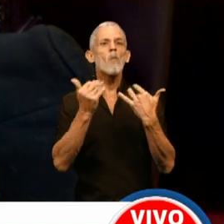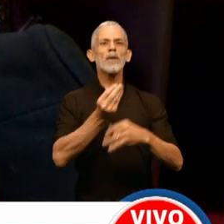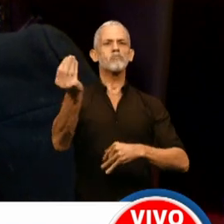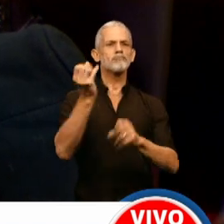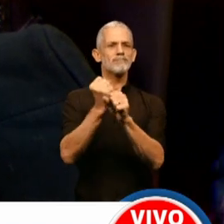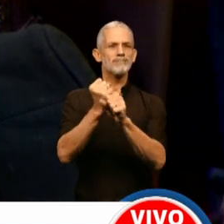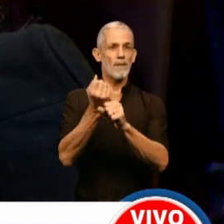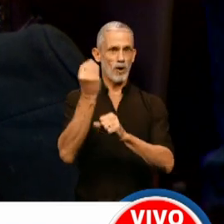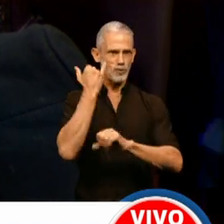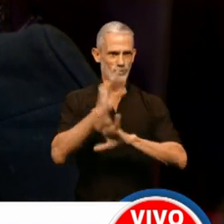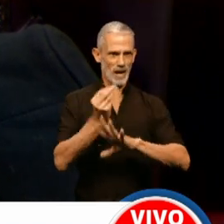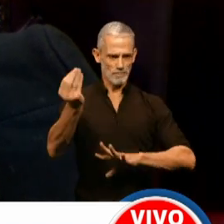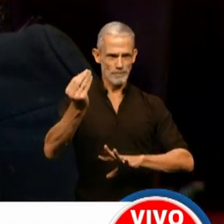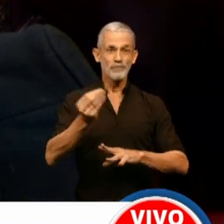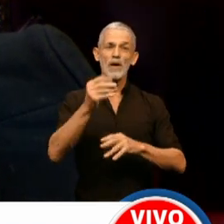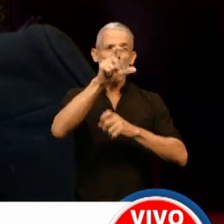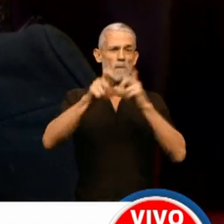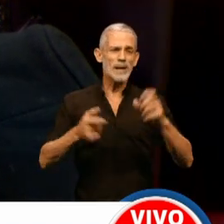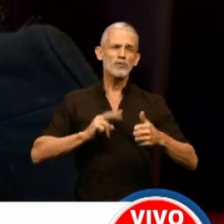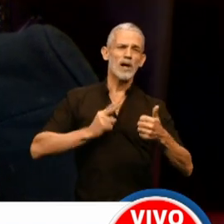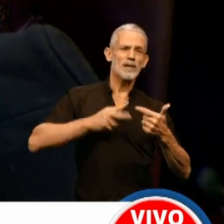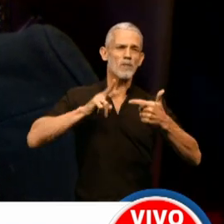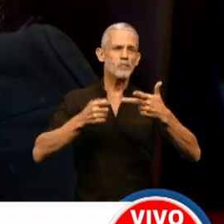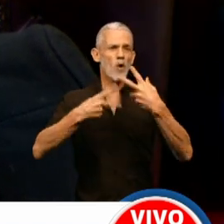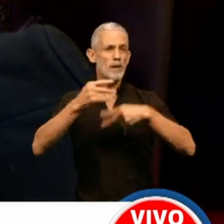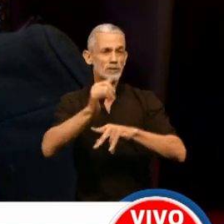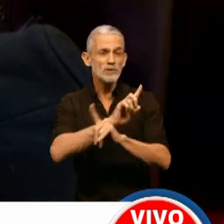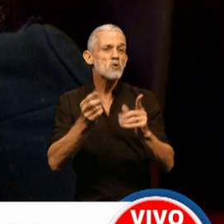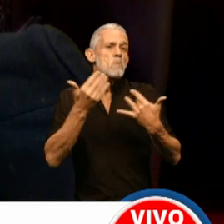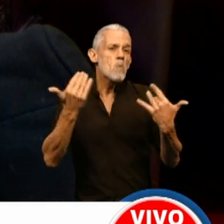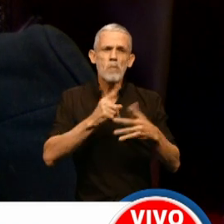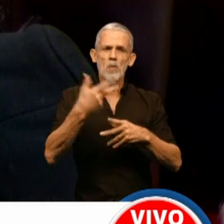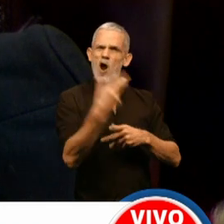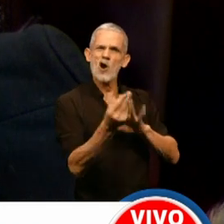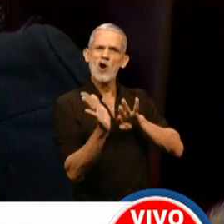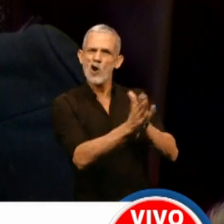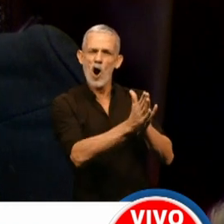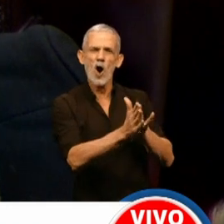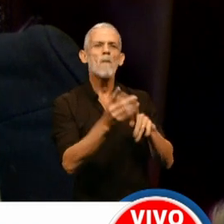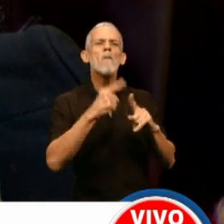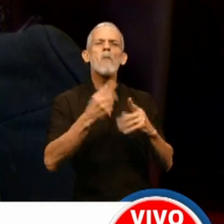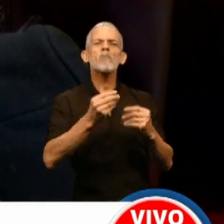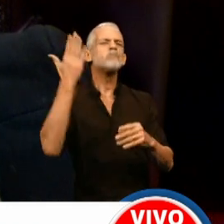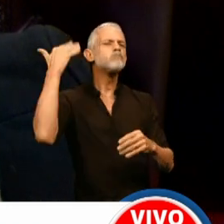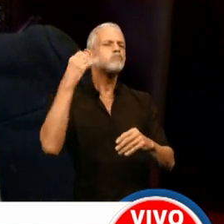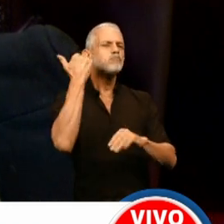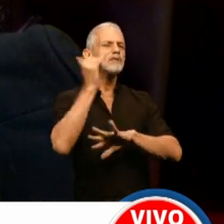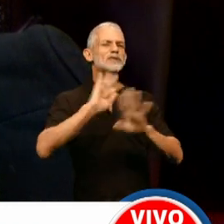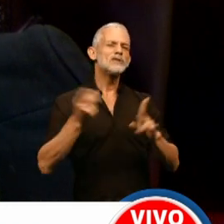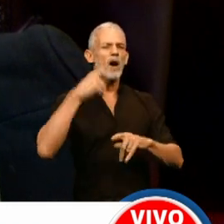espacio de trabajo toda persona a través de transexual o transgénero no podrá ser impedida de un cupo laboral por antecedentes